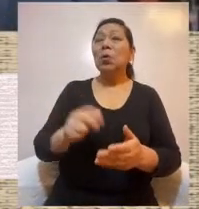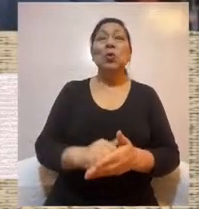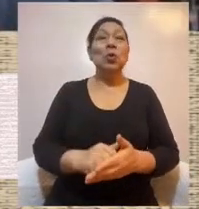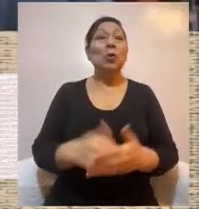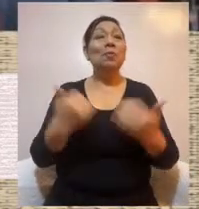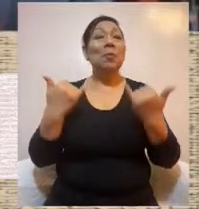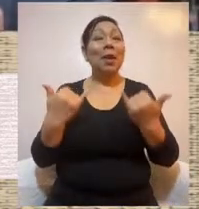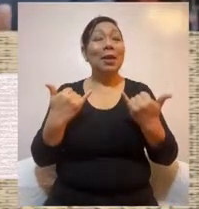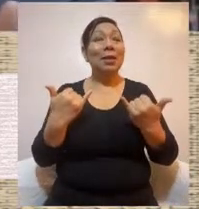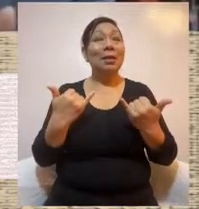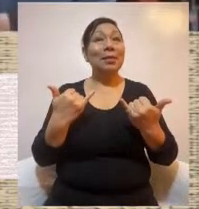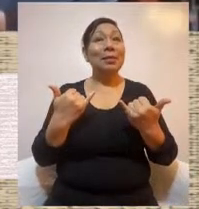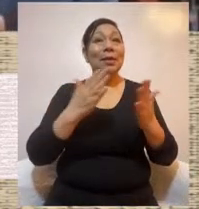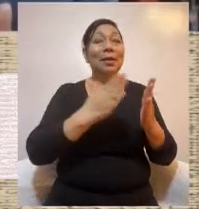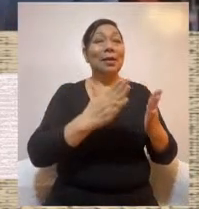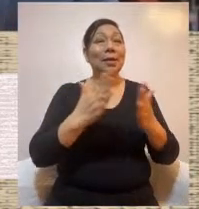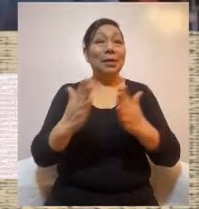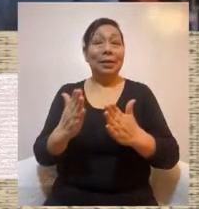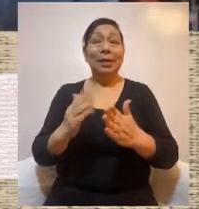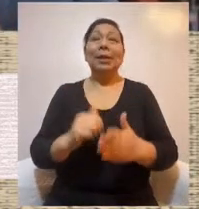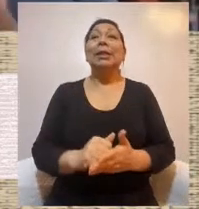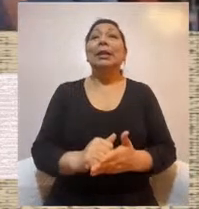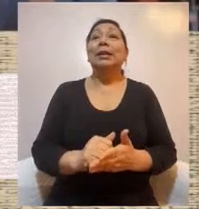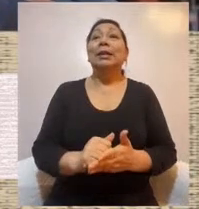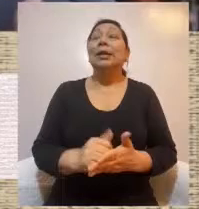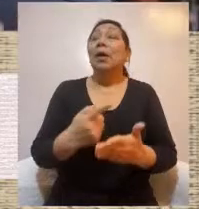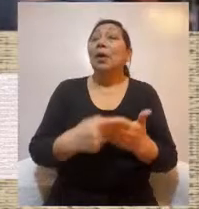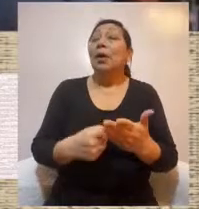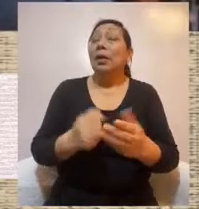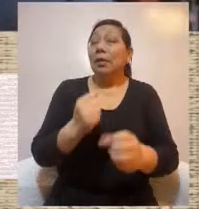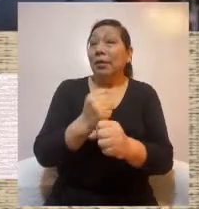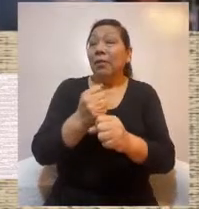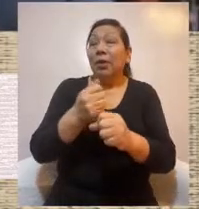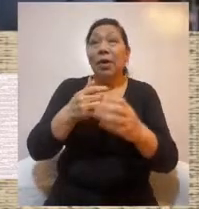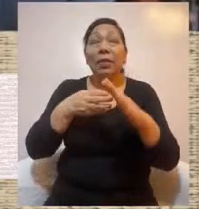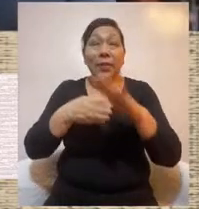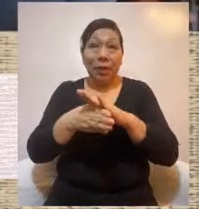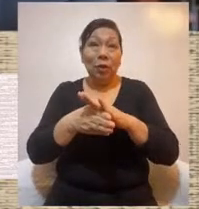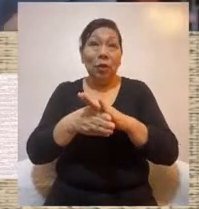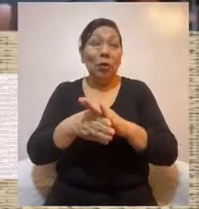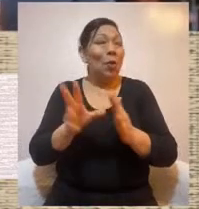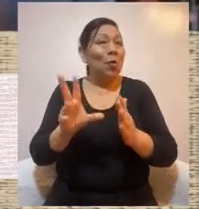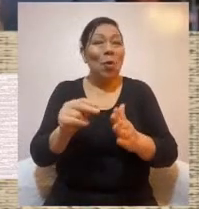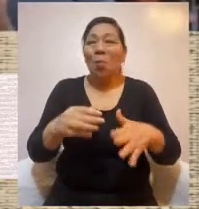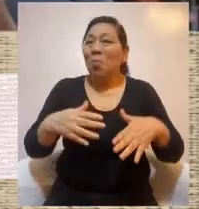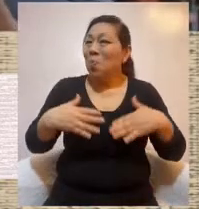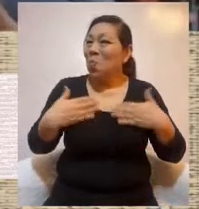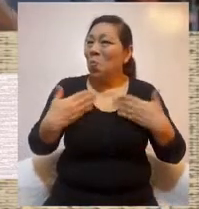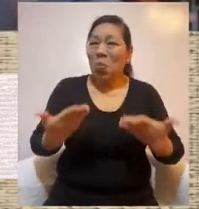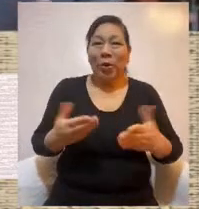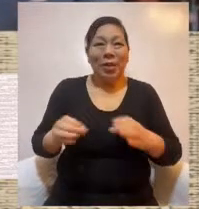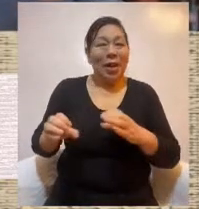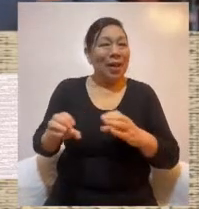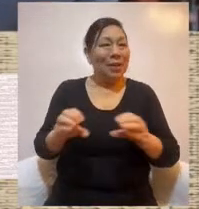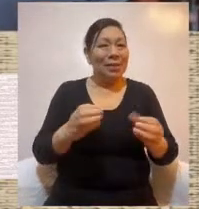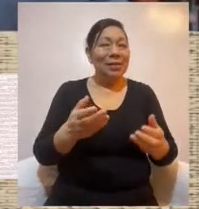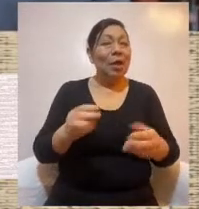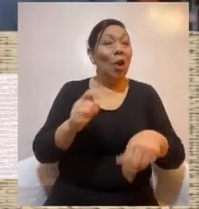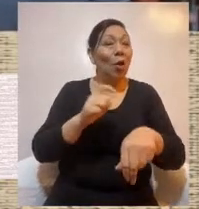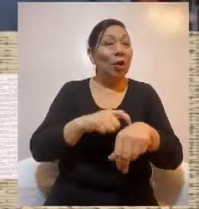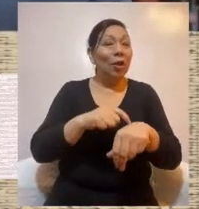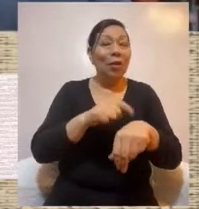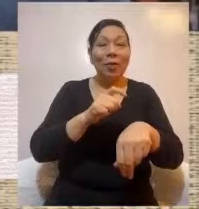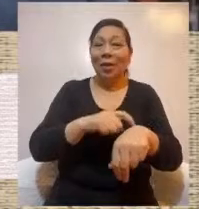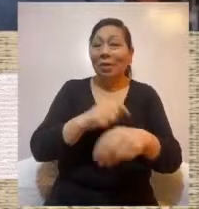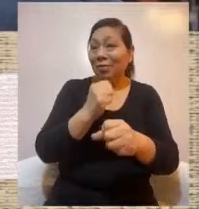excesiva y en esa medida pues establece de que el hecho de elaborar en una entidad pública no puede generar de que se establezcan